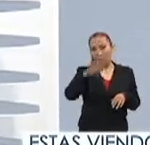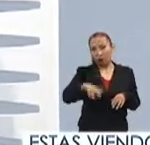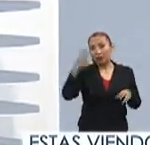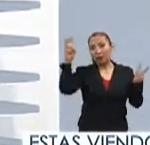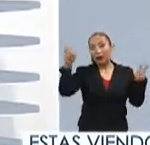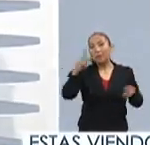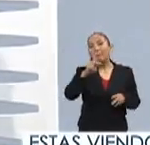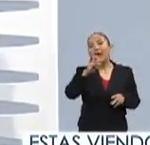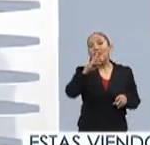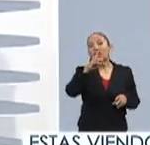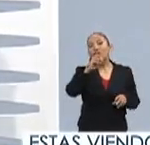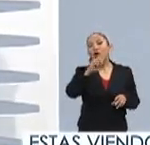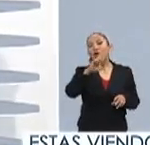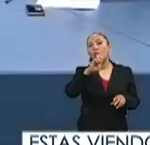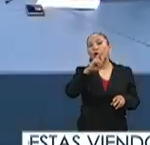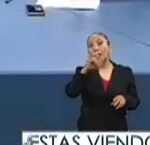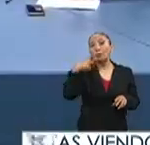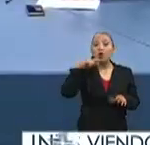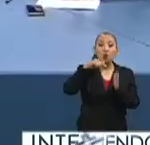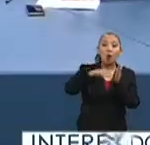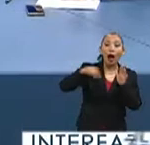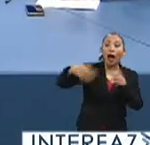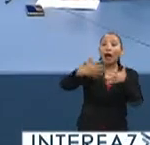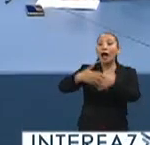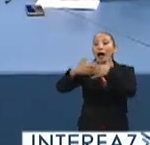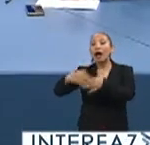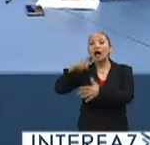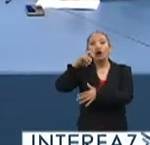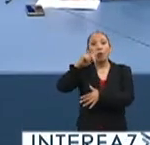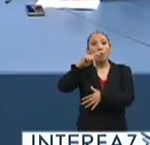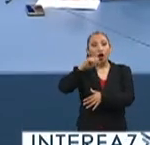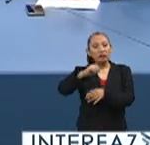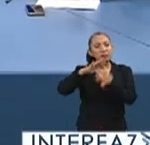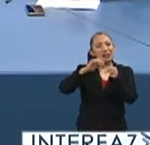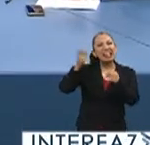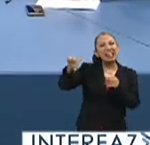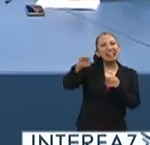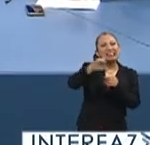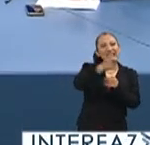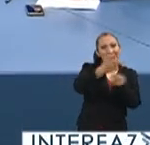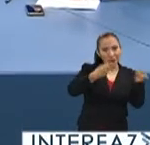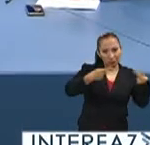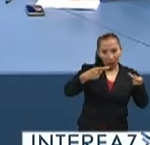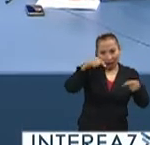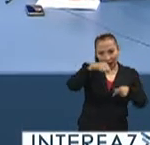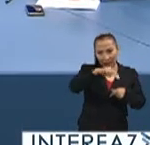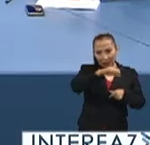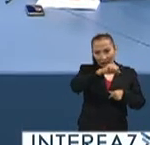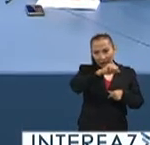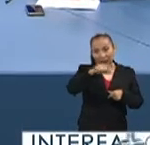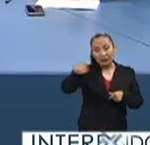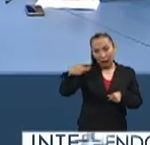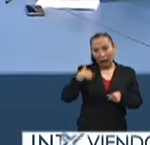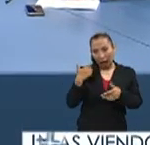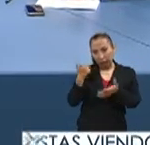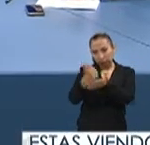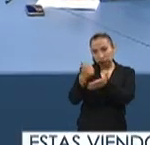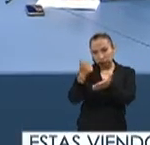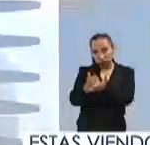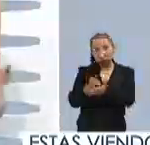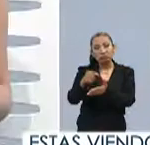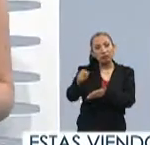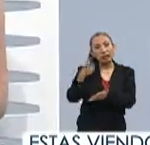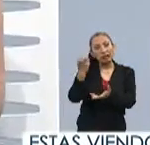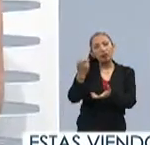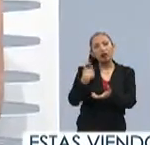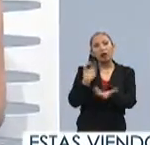llamado Pedro Curiel por toda la zona de robótica, de robots, explicándonos los robots que se desarrollan ahí en la NASA y los que él ha participado. Y